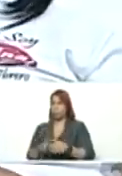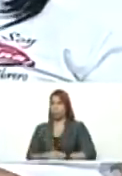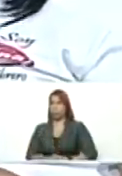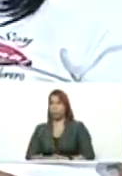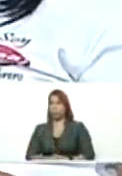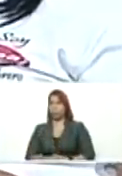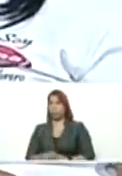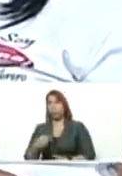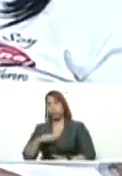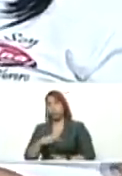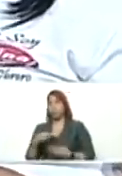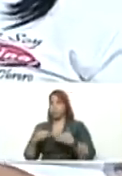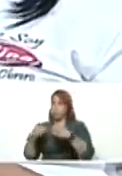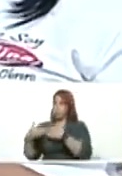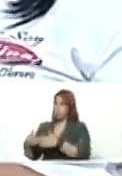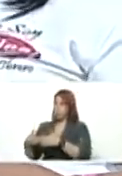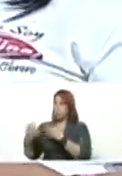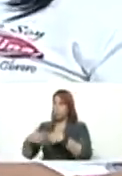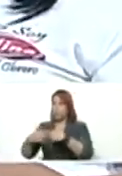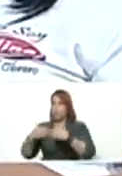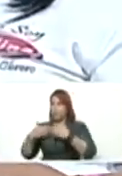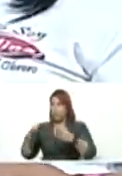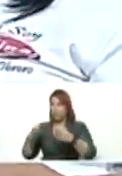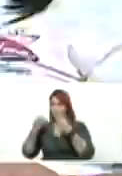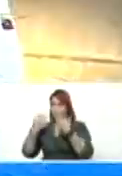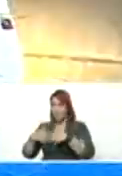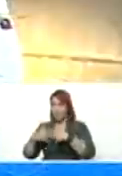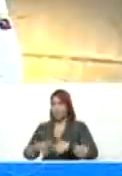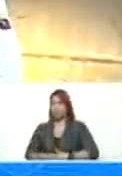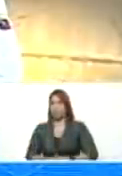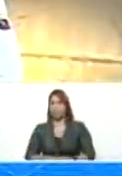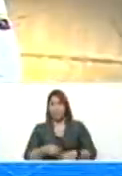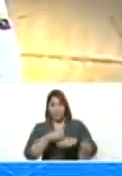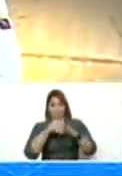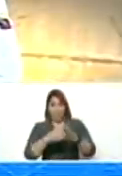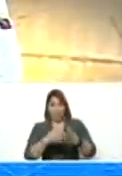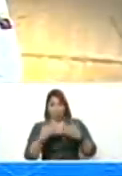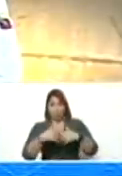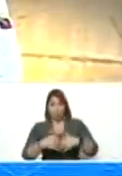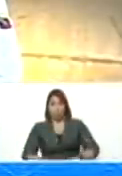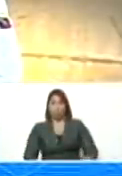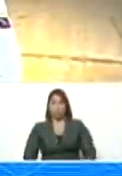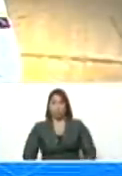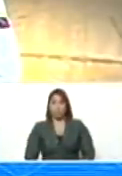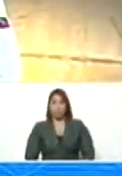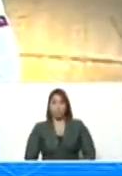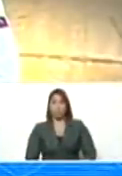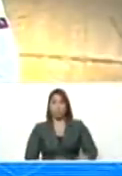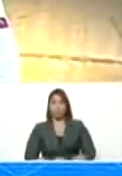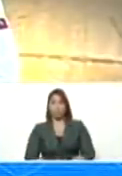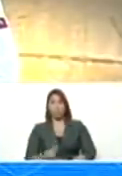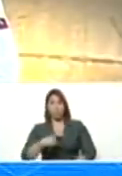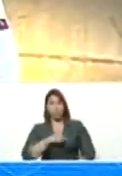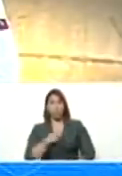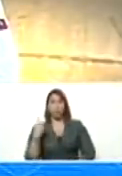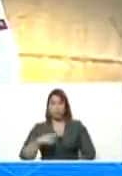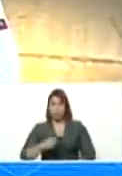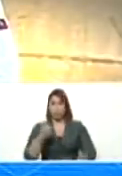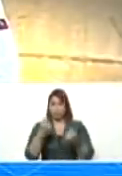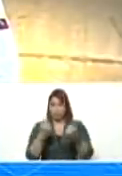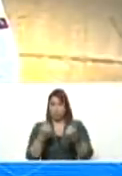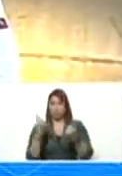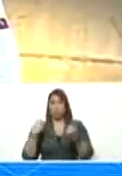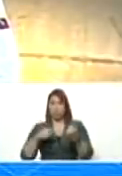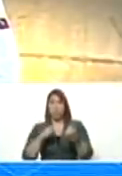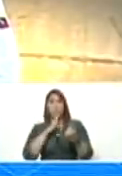a recursos para nosotros garantizar la operatividad de esta empresa. Bueno, entonces, para eso es el ministro de Industria. Nosotros tenemos fondos porque tenemos el